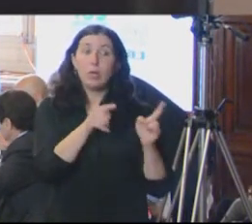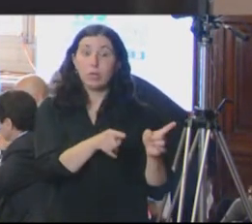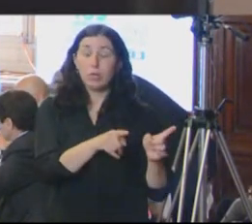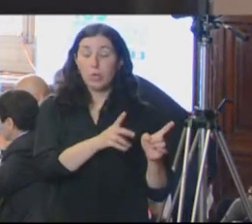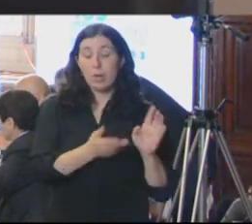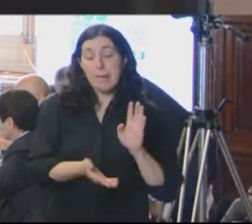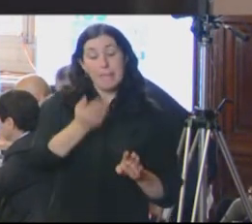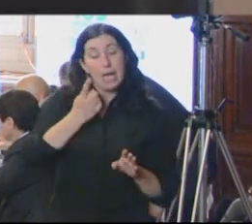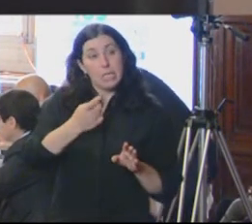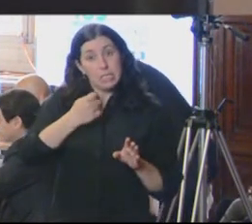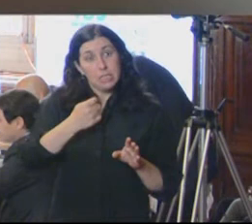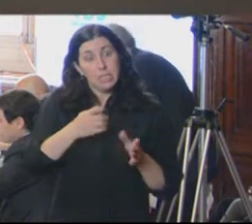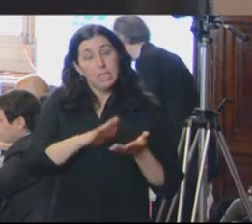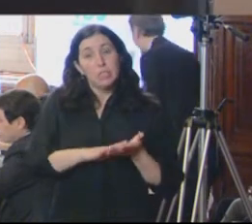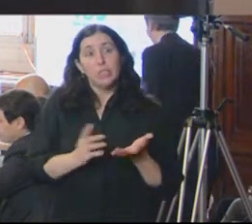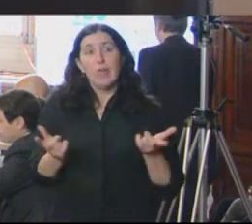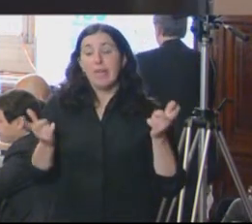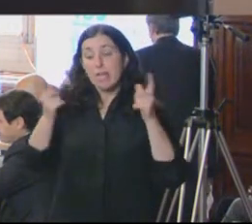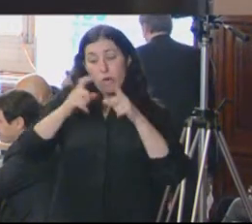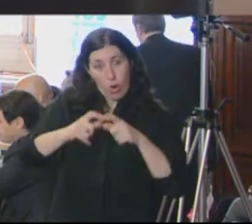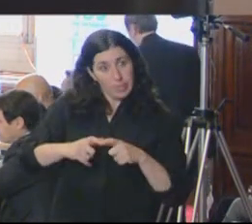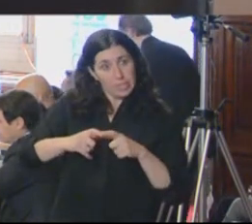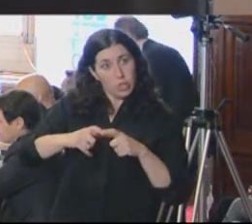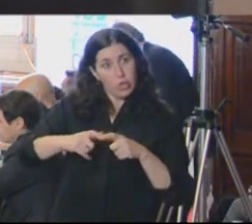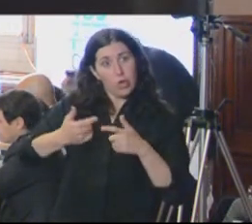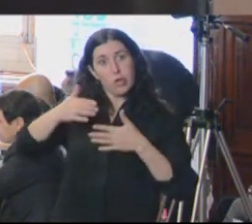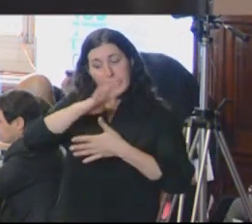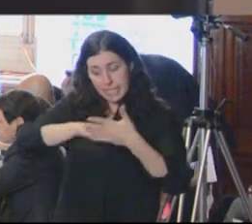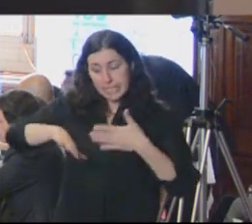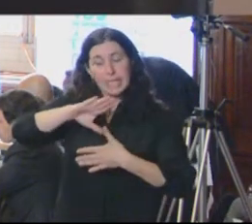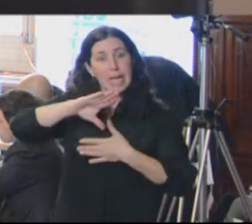la Comisión Interamericana de que